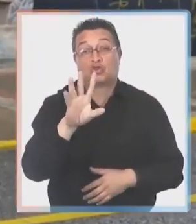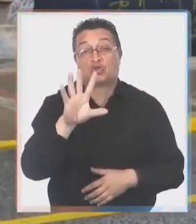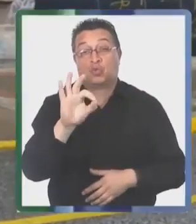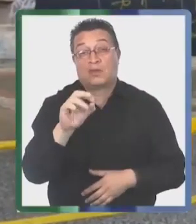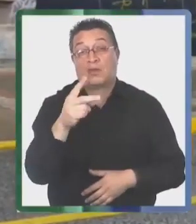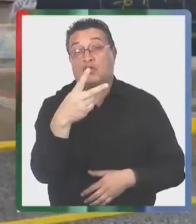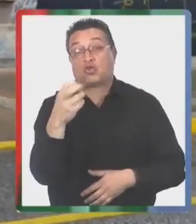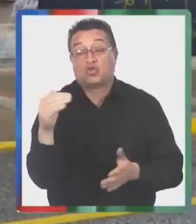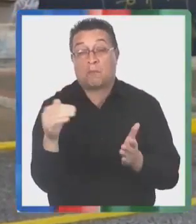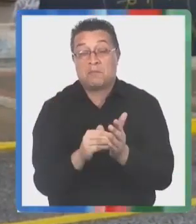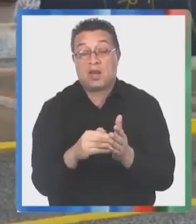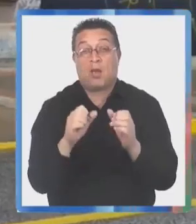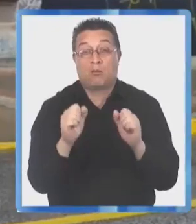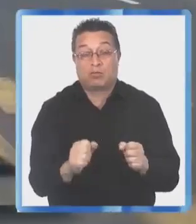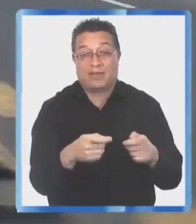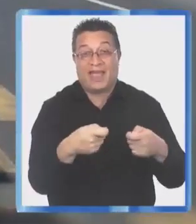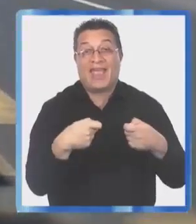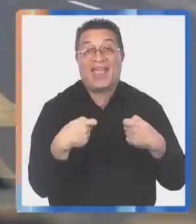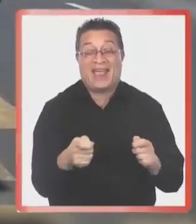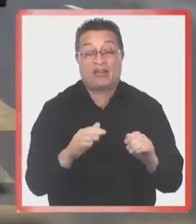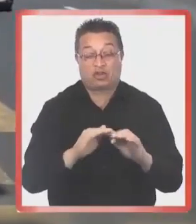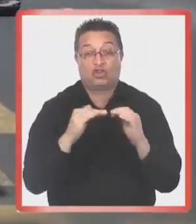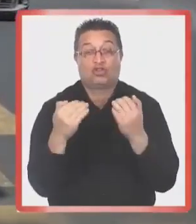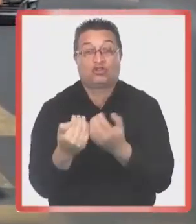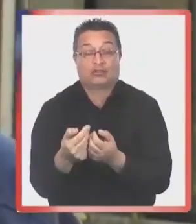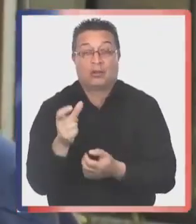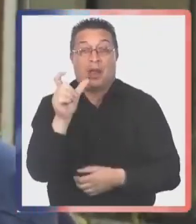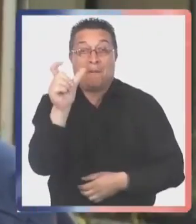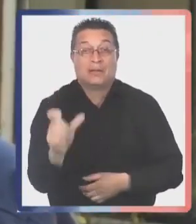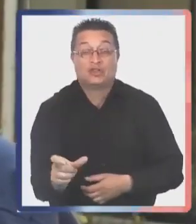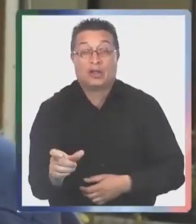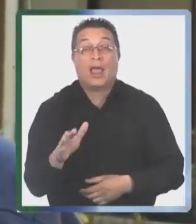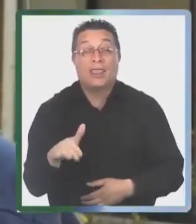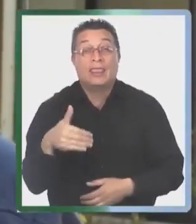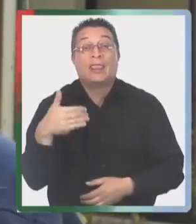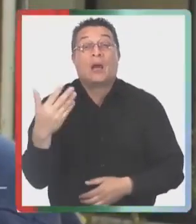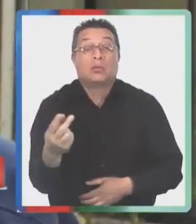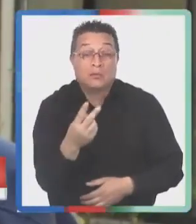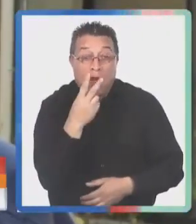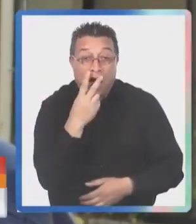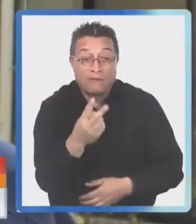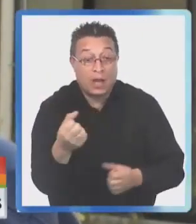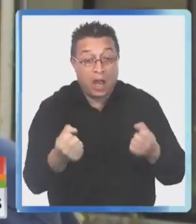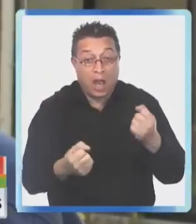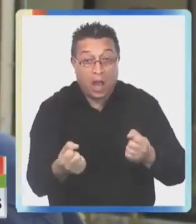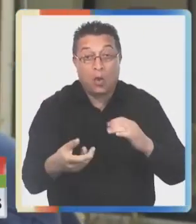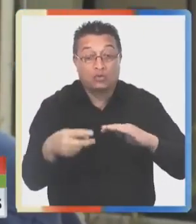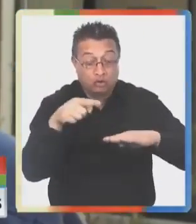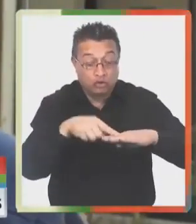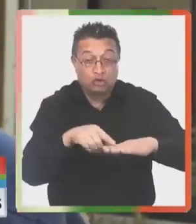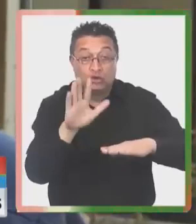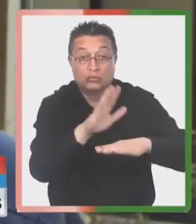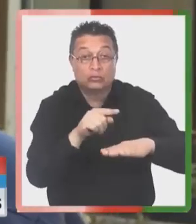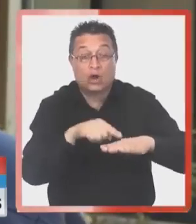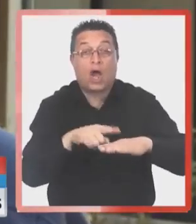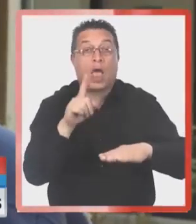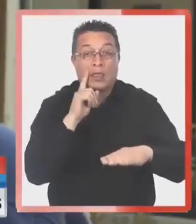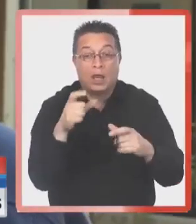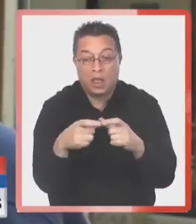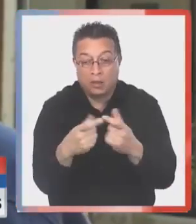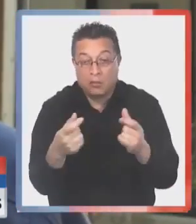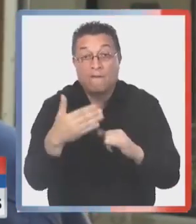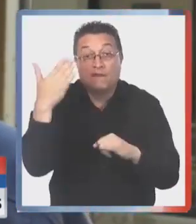a 150, 200 mil pesos el gasto que tiene que incurrir una persona y después hay que ver si el vehículo que se